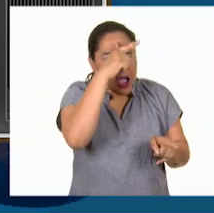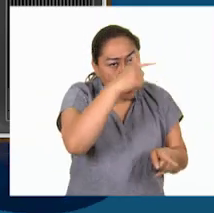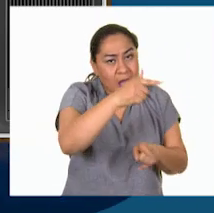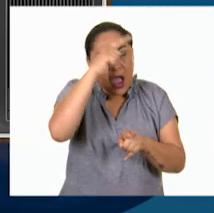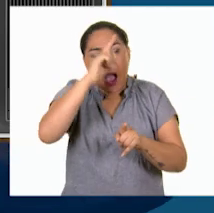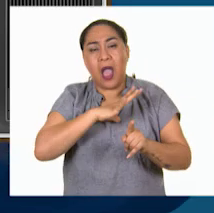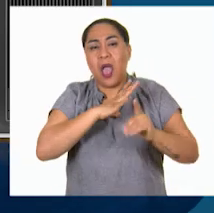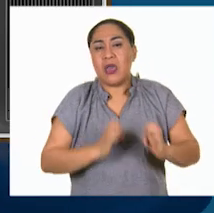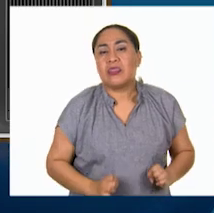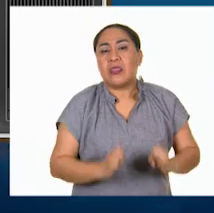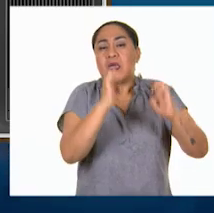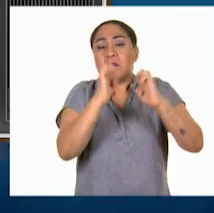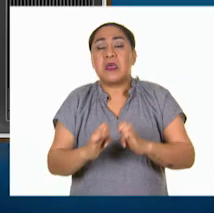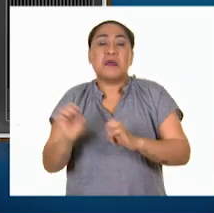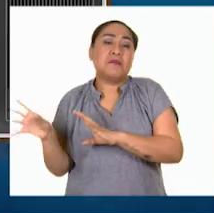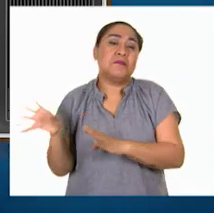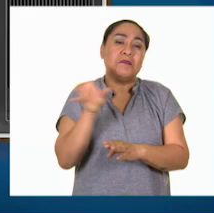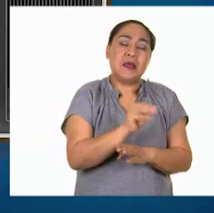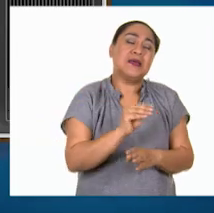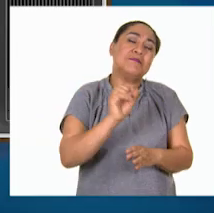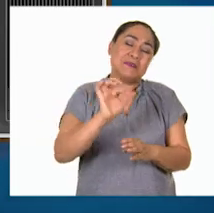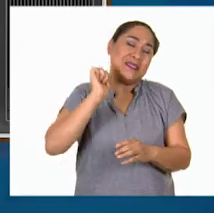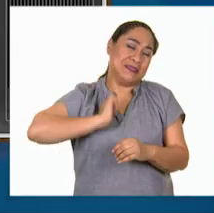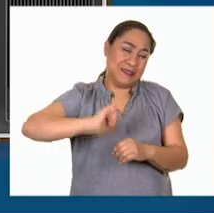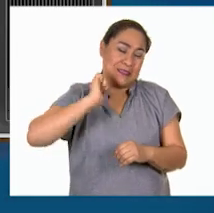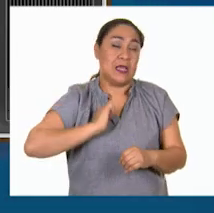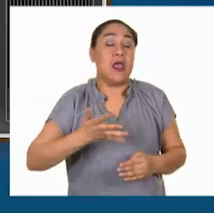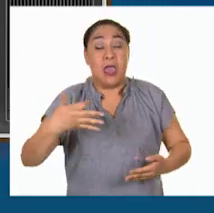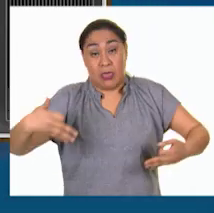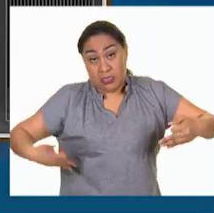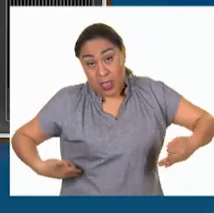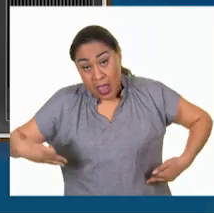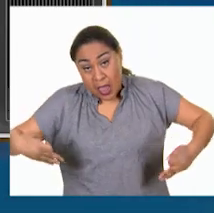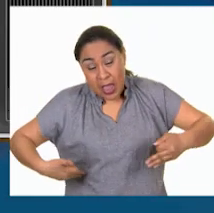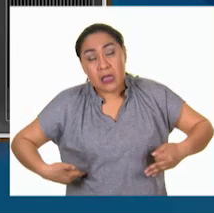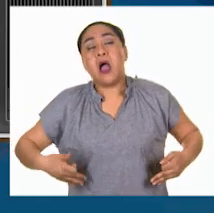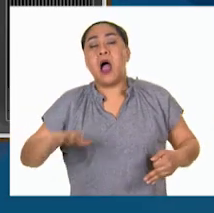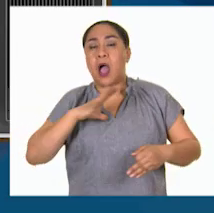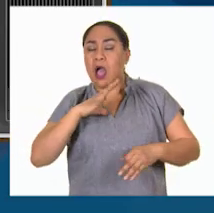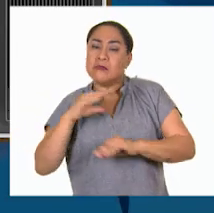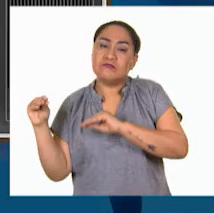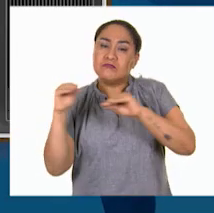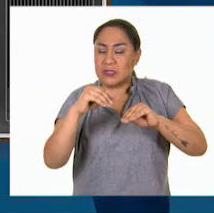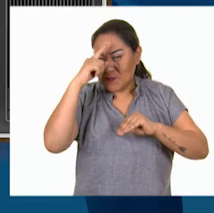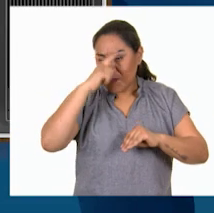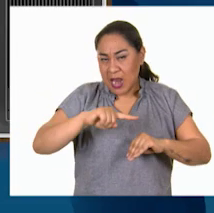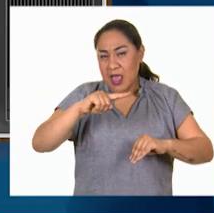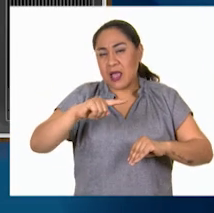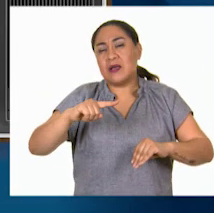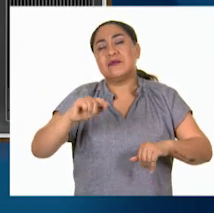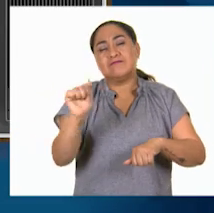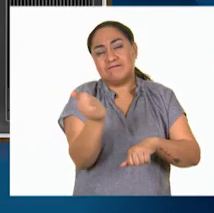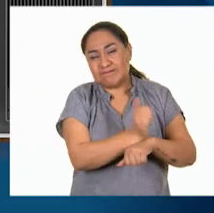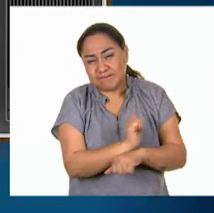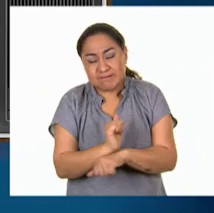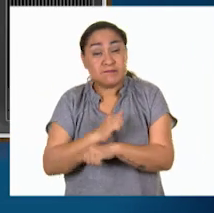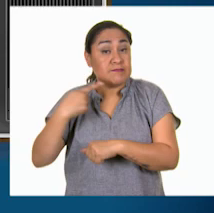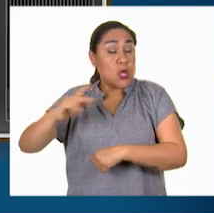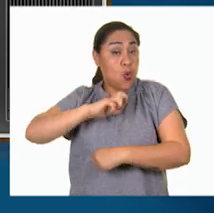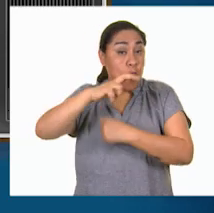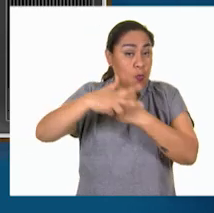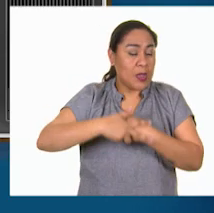y los monumentos de la época. Los teatros presentaban compañías y actores europeos, y pronto